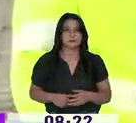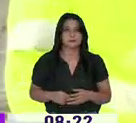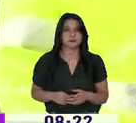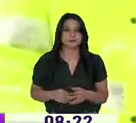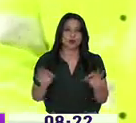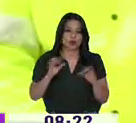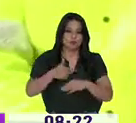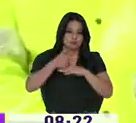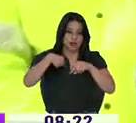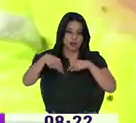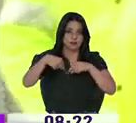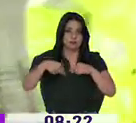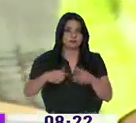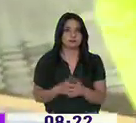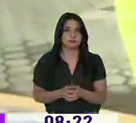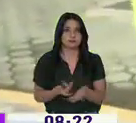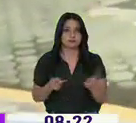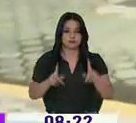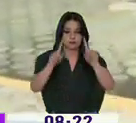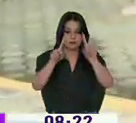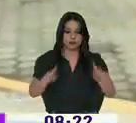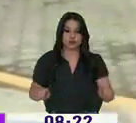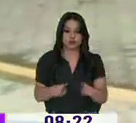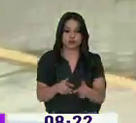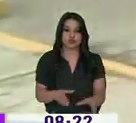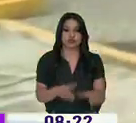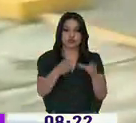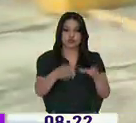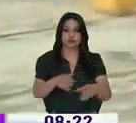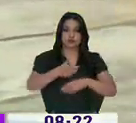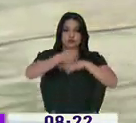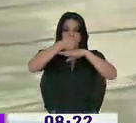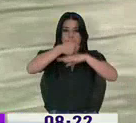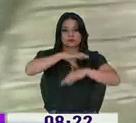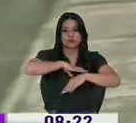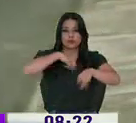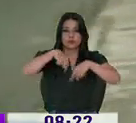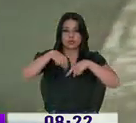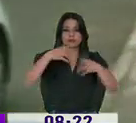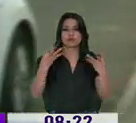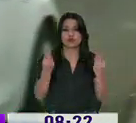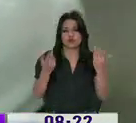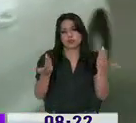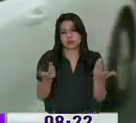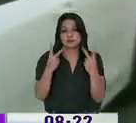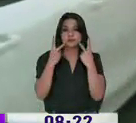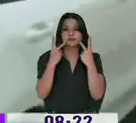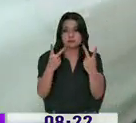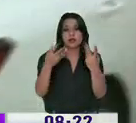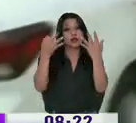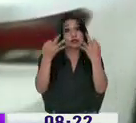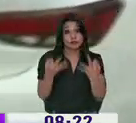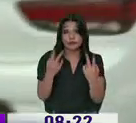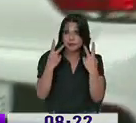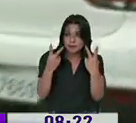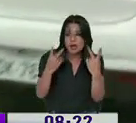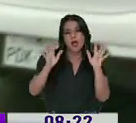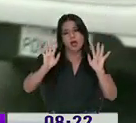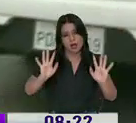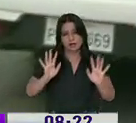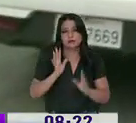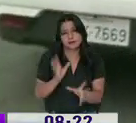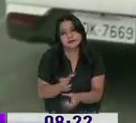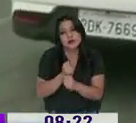Muchas gracias. Bueno, y también hay conos y mucha gente de la Agencia Metropolitana de Tránsito, así que así se podría también distinguir y evitar este